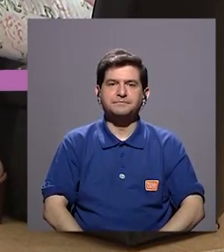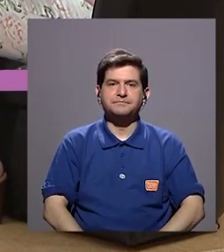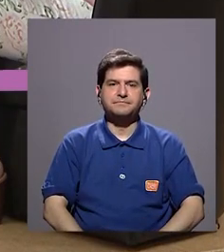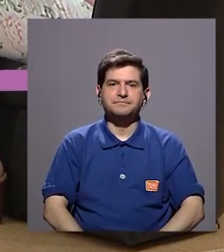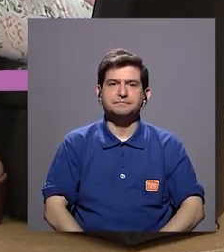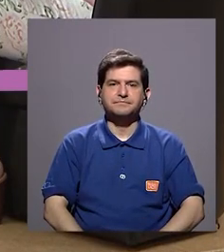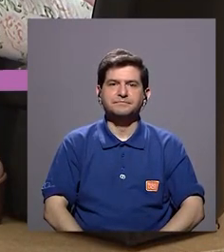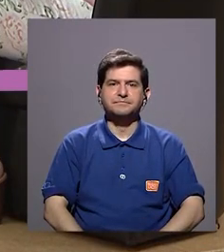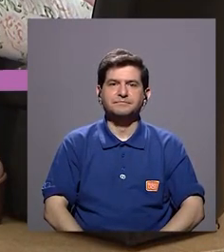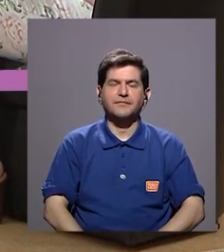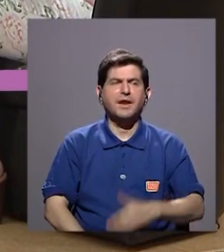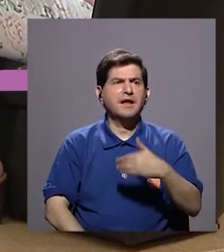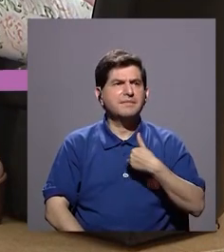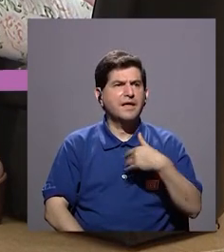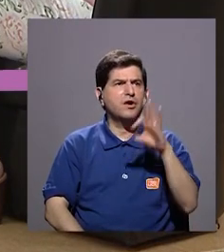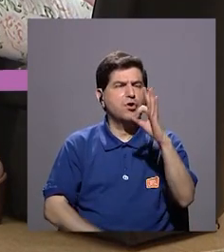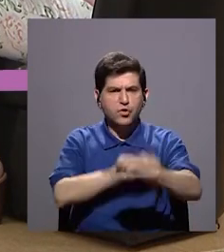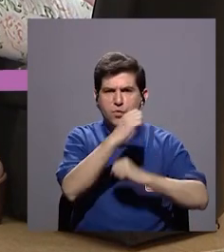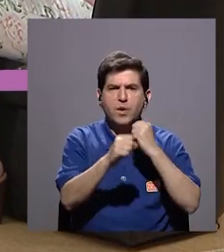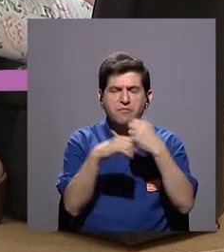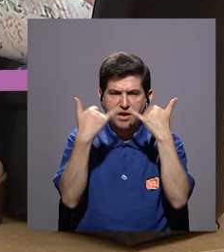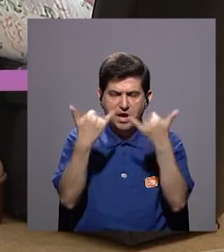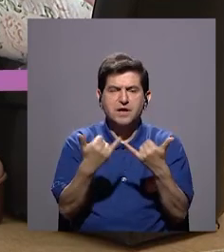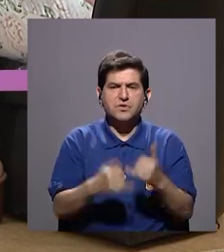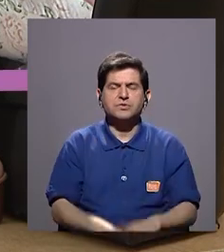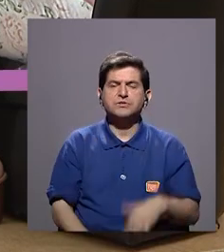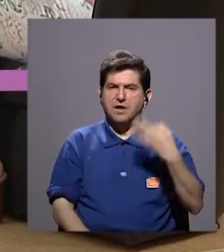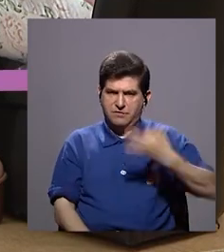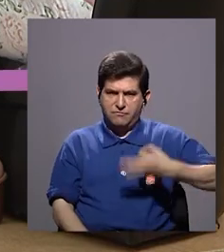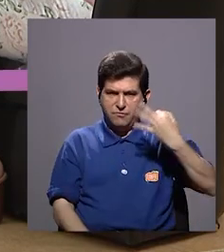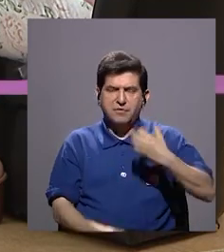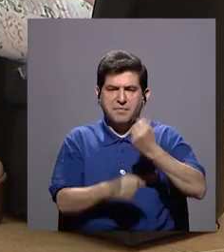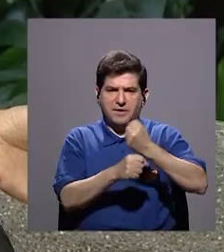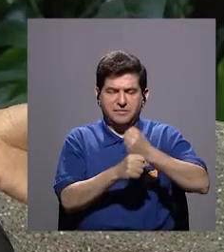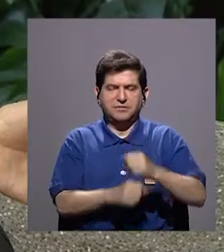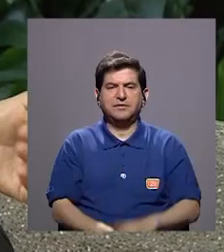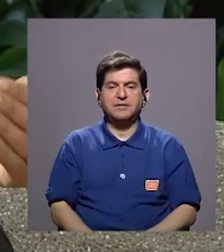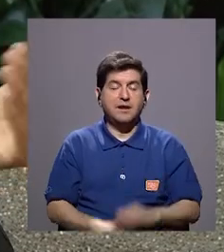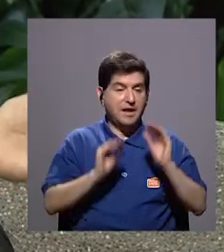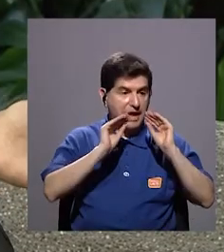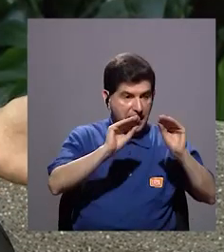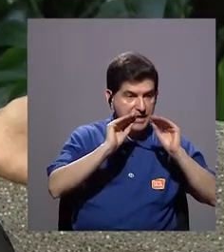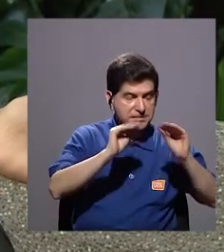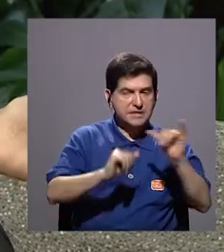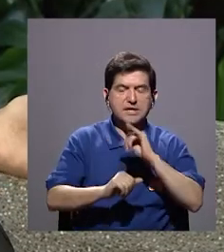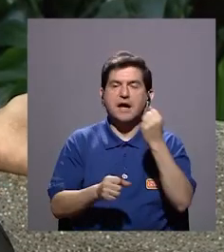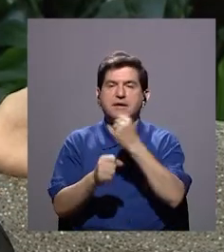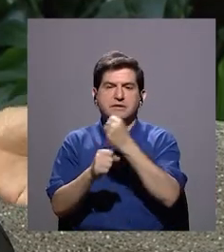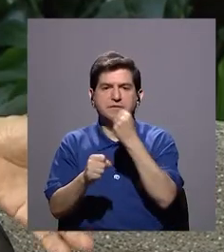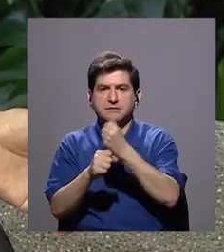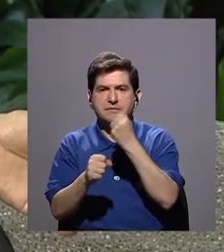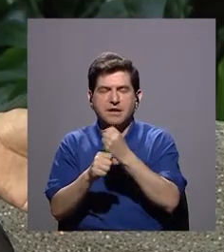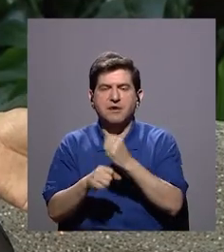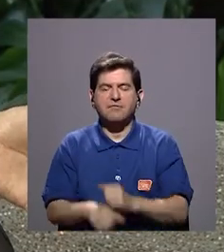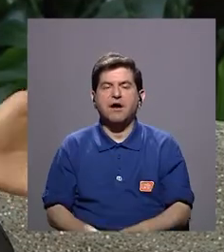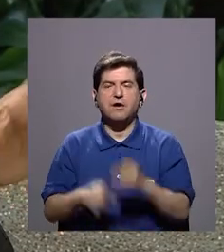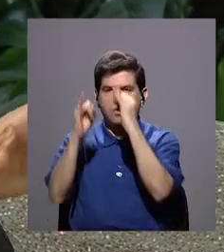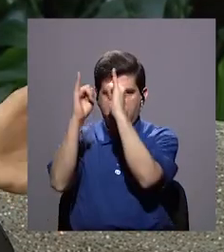Entonces, tengo más de 9 años de hacerlo de manera formal. Tanto en la enseñanza como el